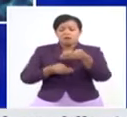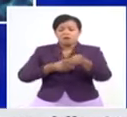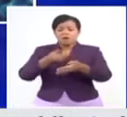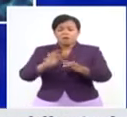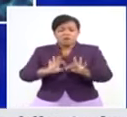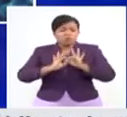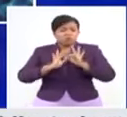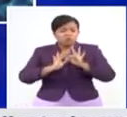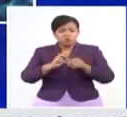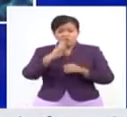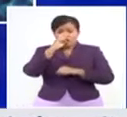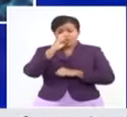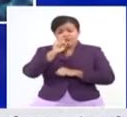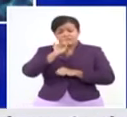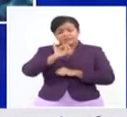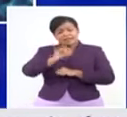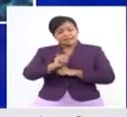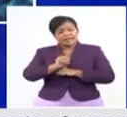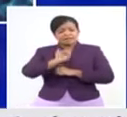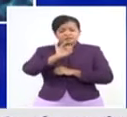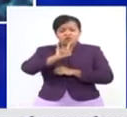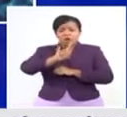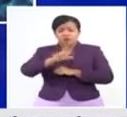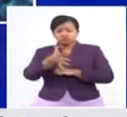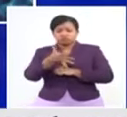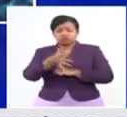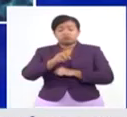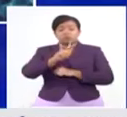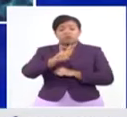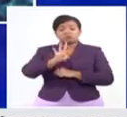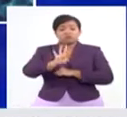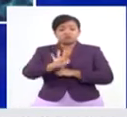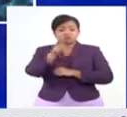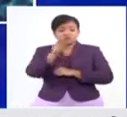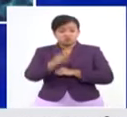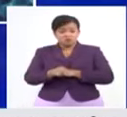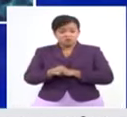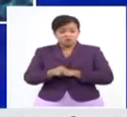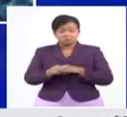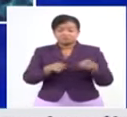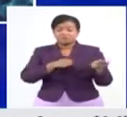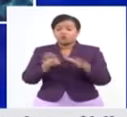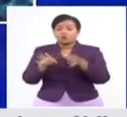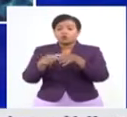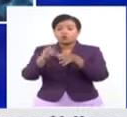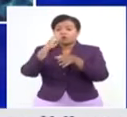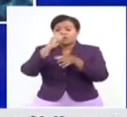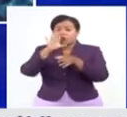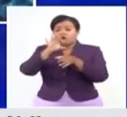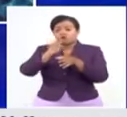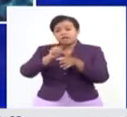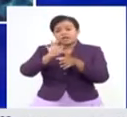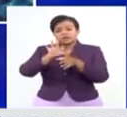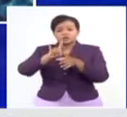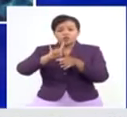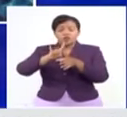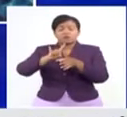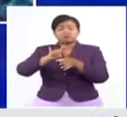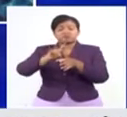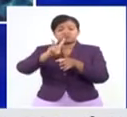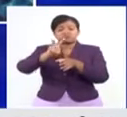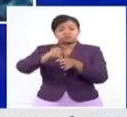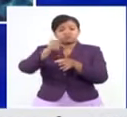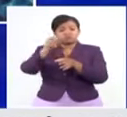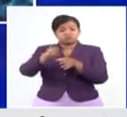70 y 79, 28 entre 80 y 89, 20, y nuevamente de 90 años y